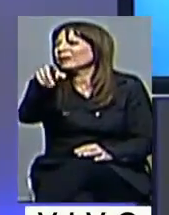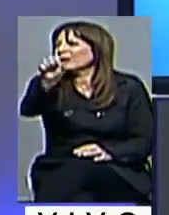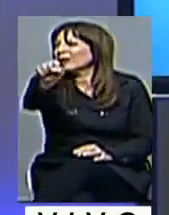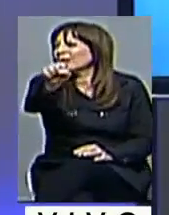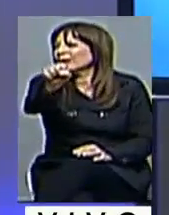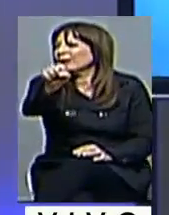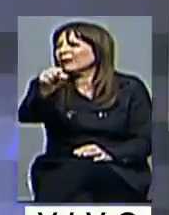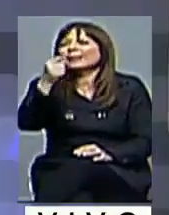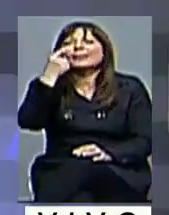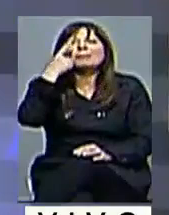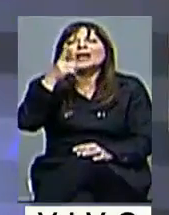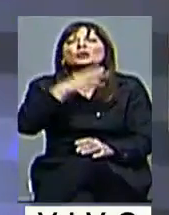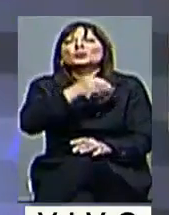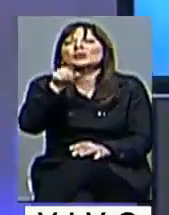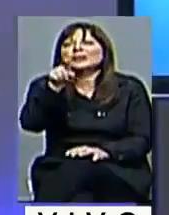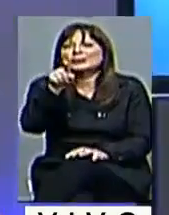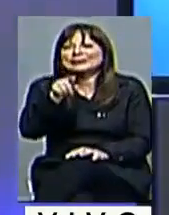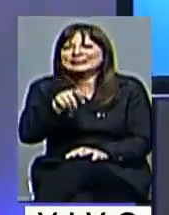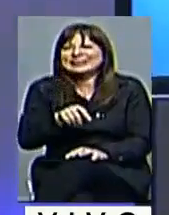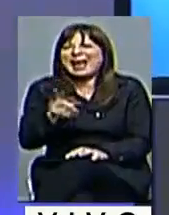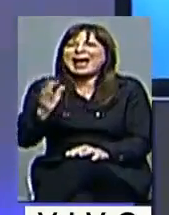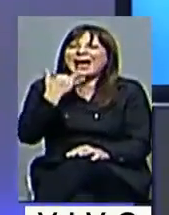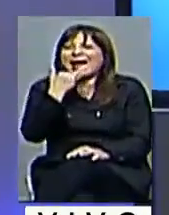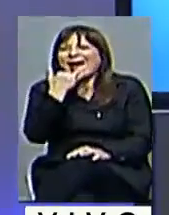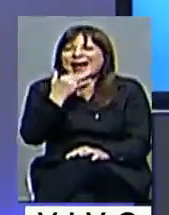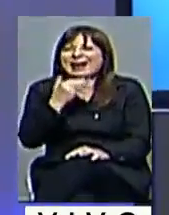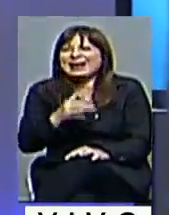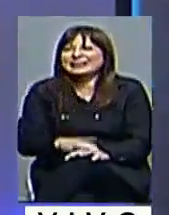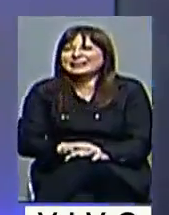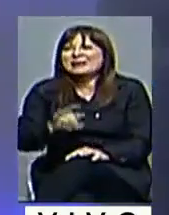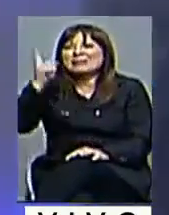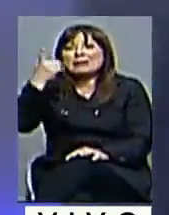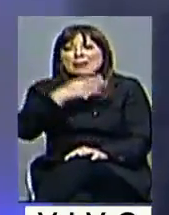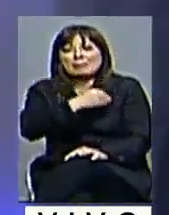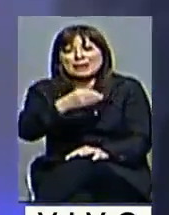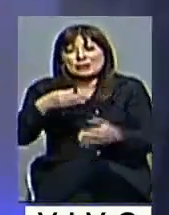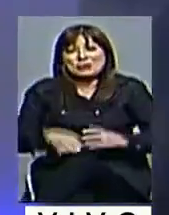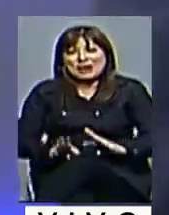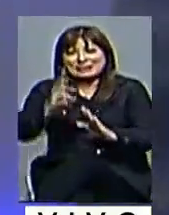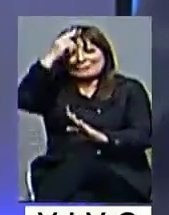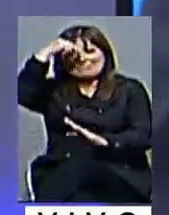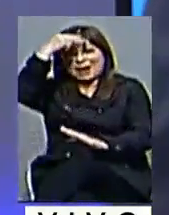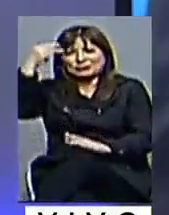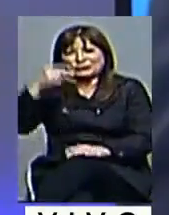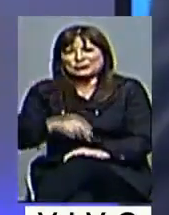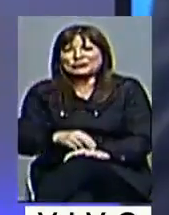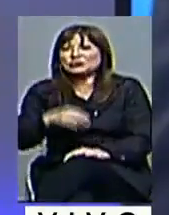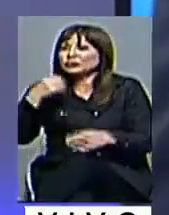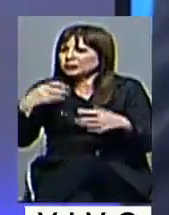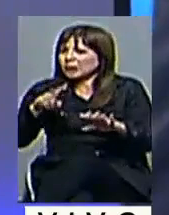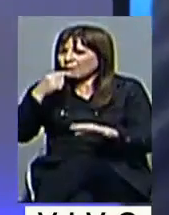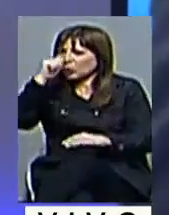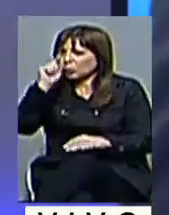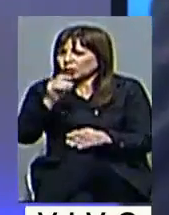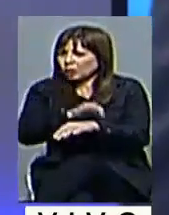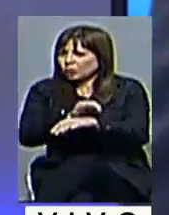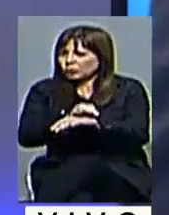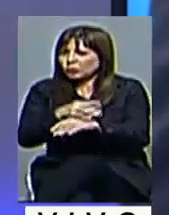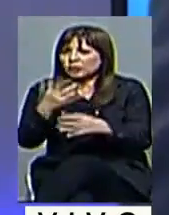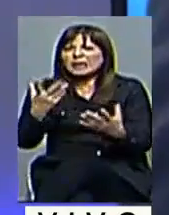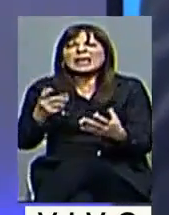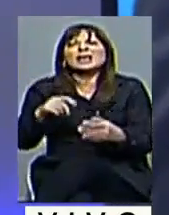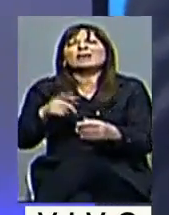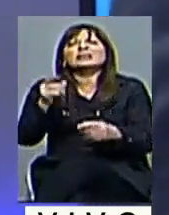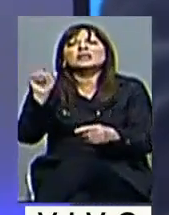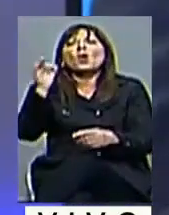¿Te están mirando tus hijos? No, en realidad no. Mi primer hijo nace en marzo. ¿Ya? Le pregunté al doctor, doctor, ¿qué va a ser político?